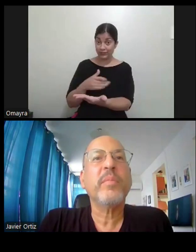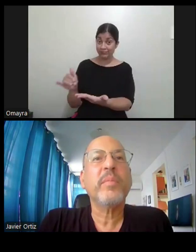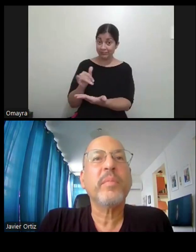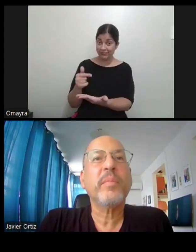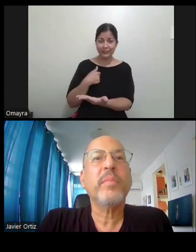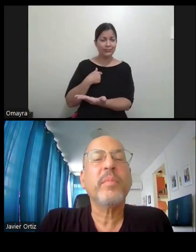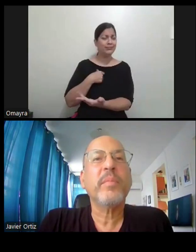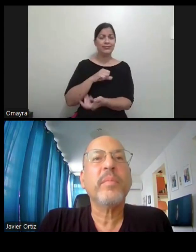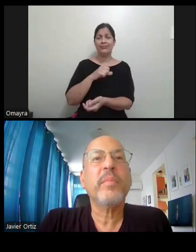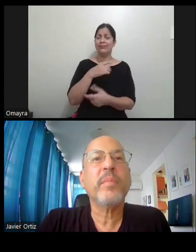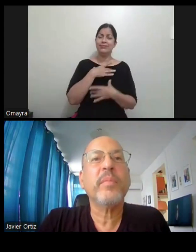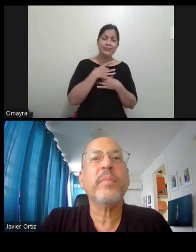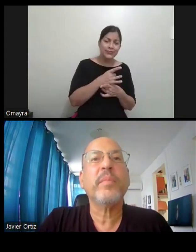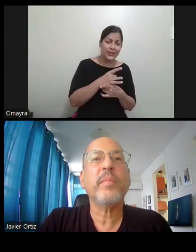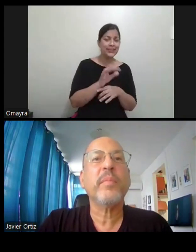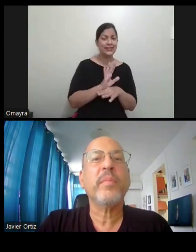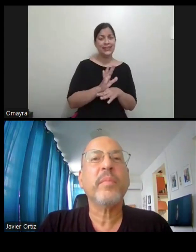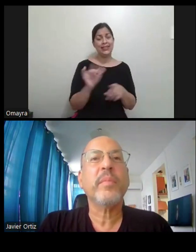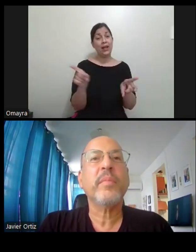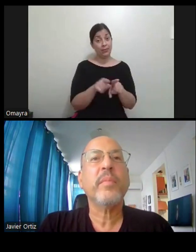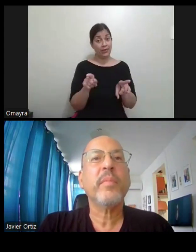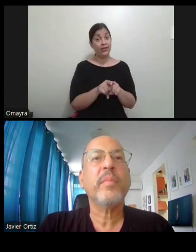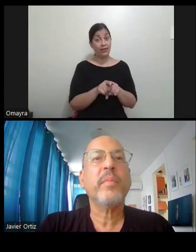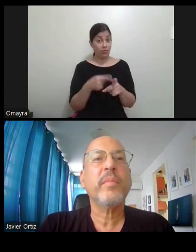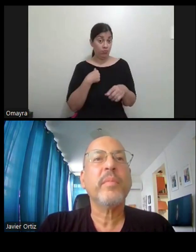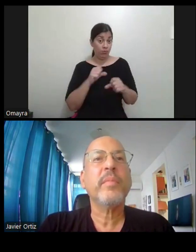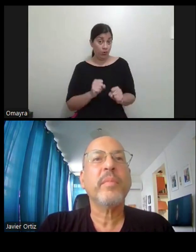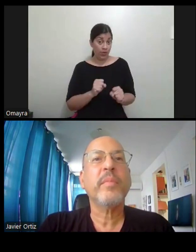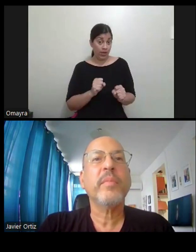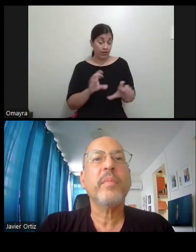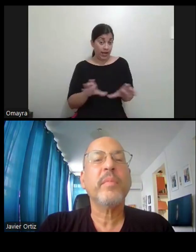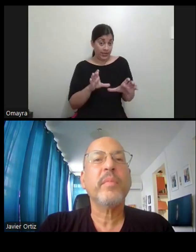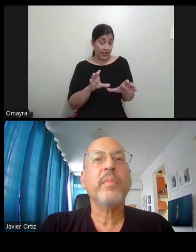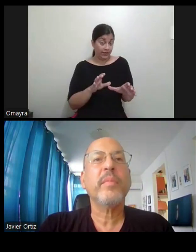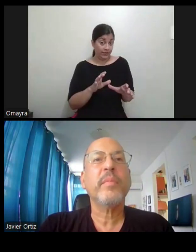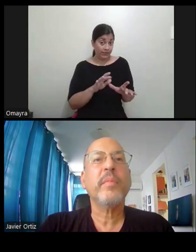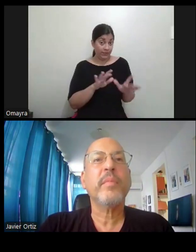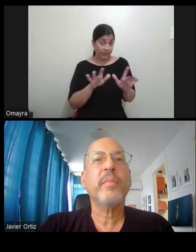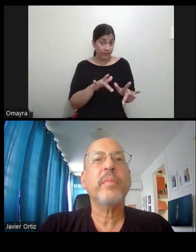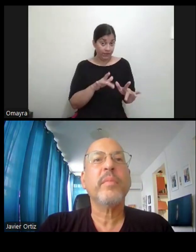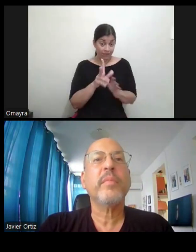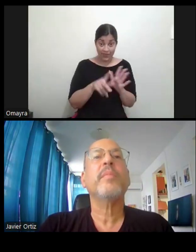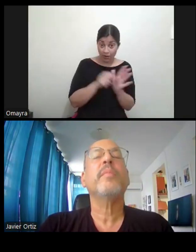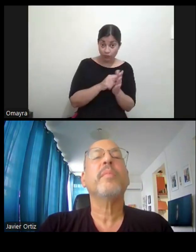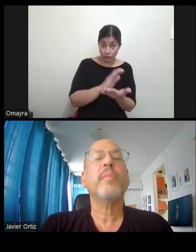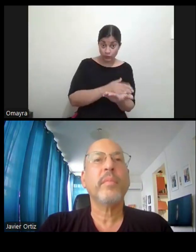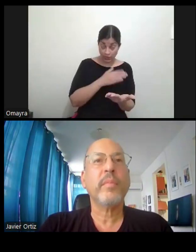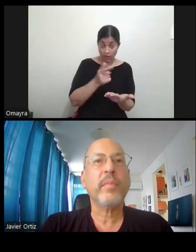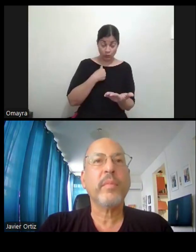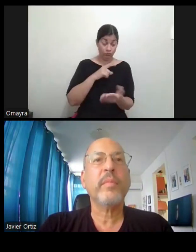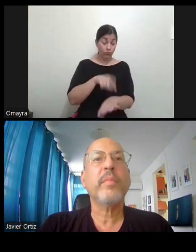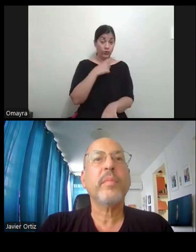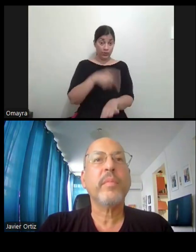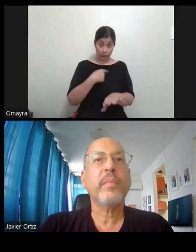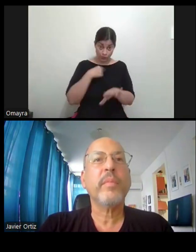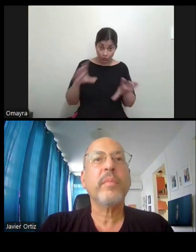Me gustaba la parte de cine y poder hacer los videos musicales que en un momento los hice por mucho tiempo. Trabajé haciendo